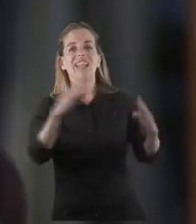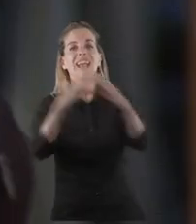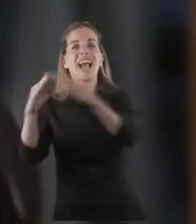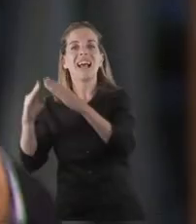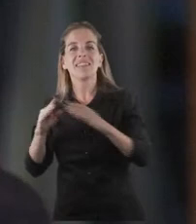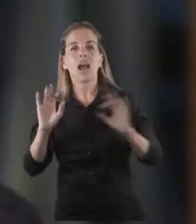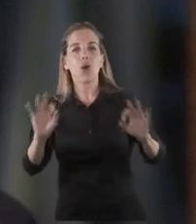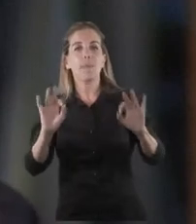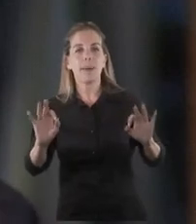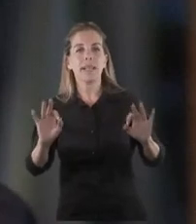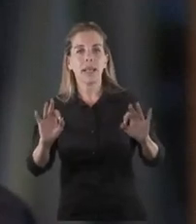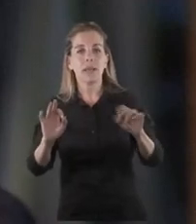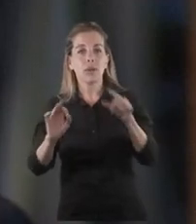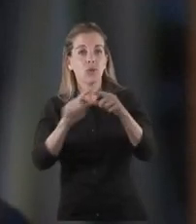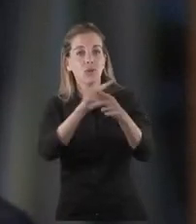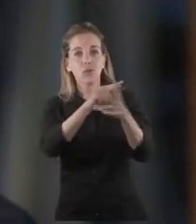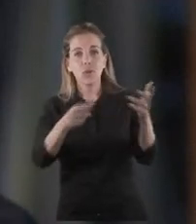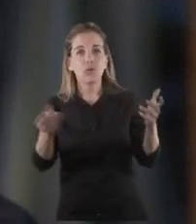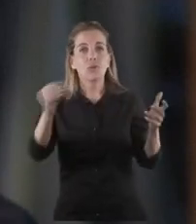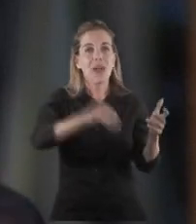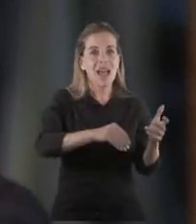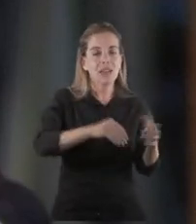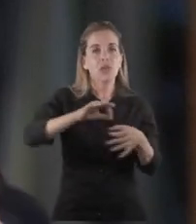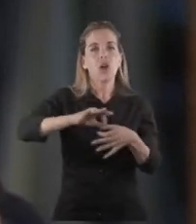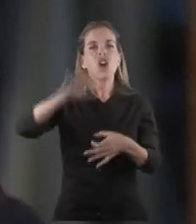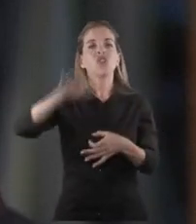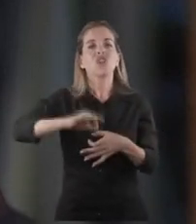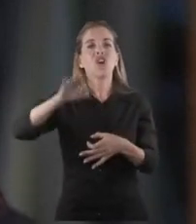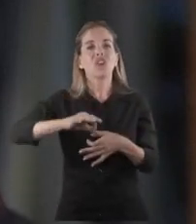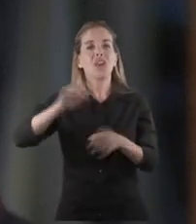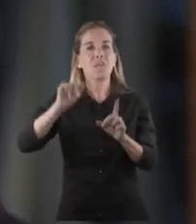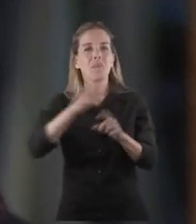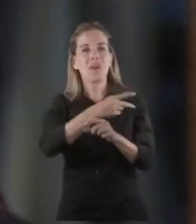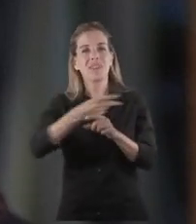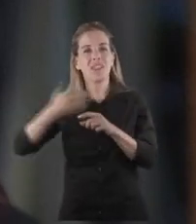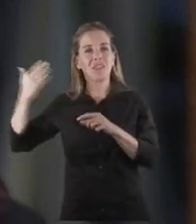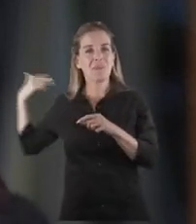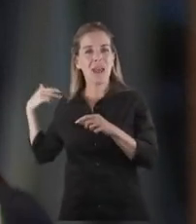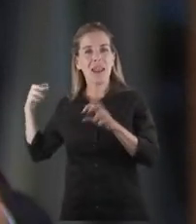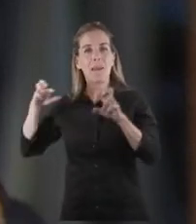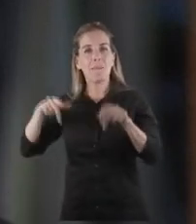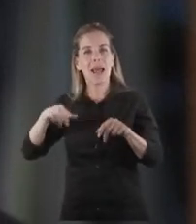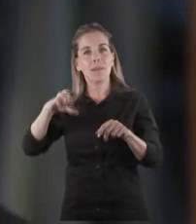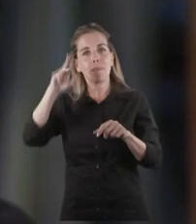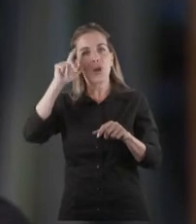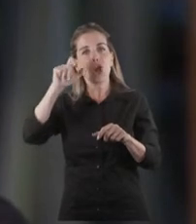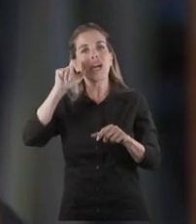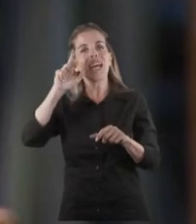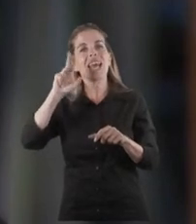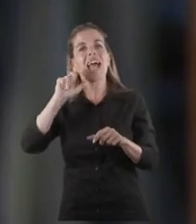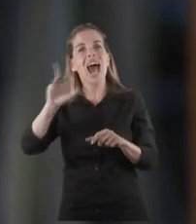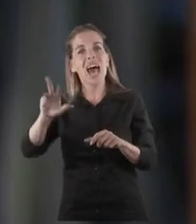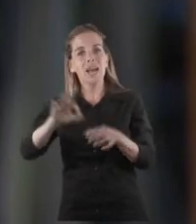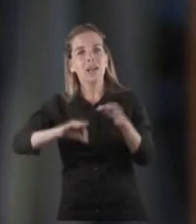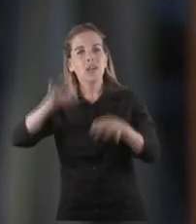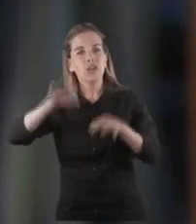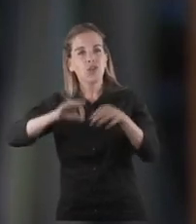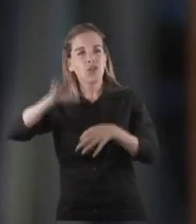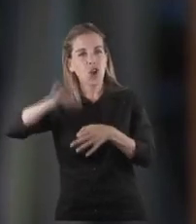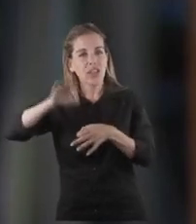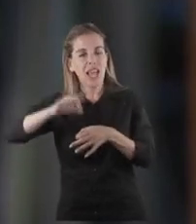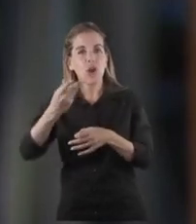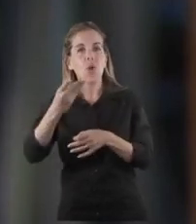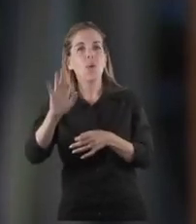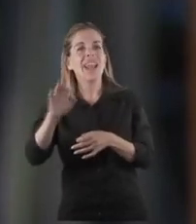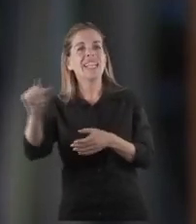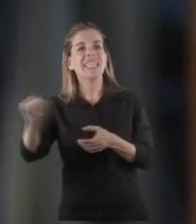agregado a todos los sorteos, como hace 15 días sucedió con el Procrear y que salieron beneficiados 40 créditos para la construcción de